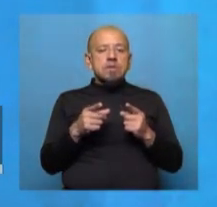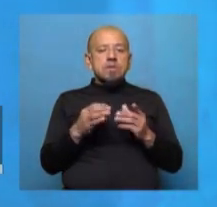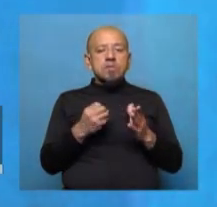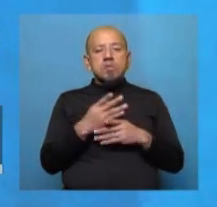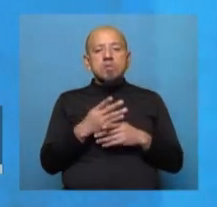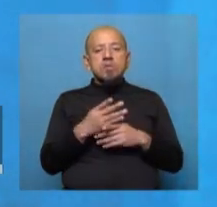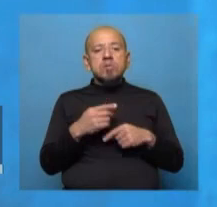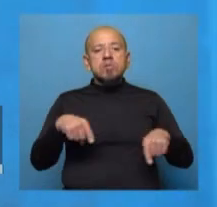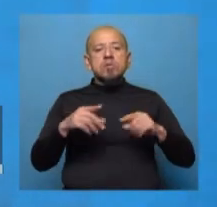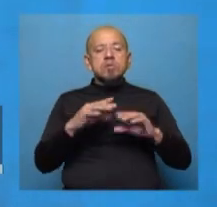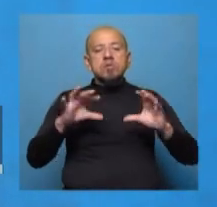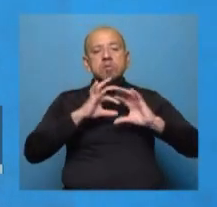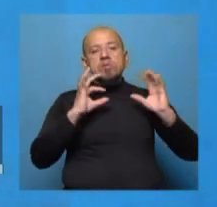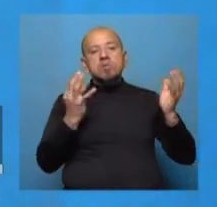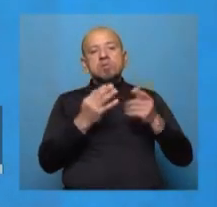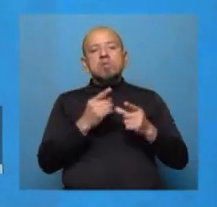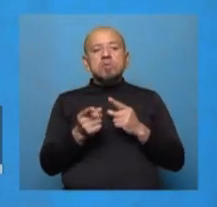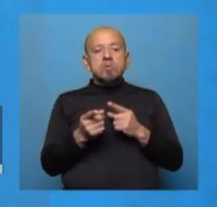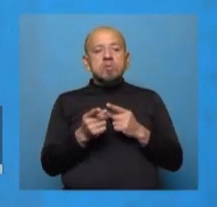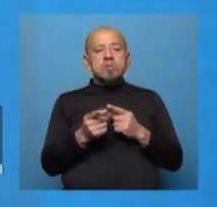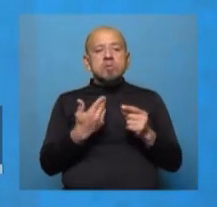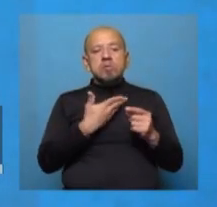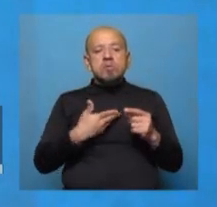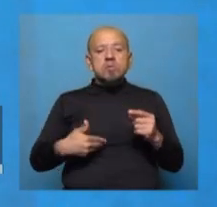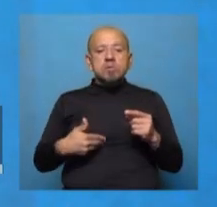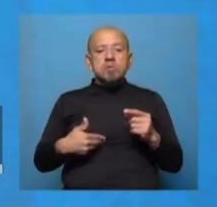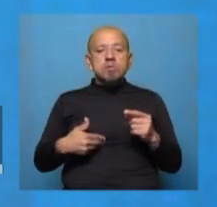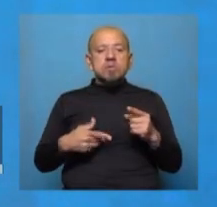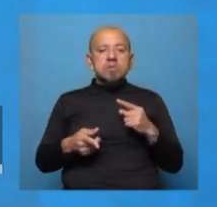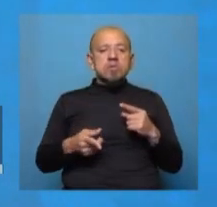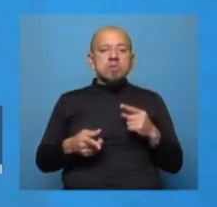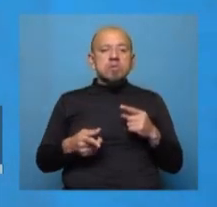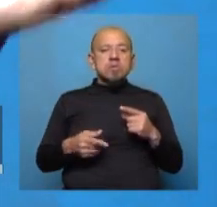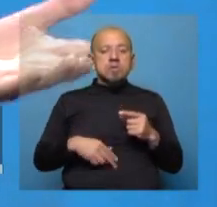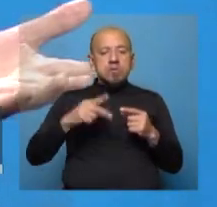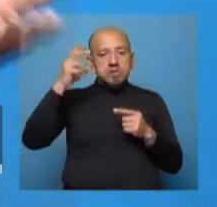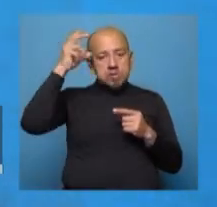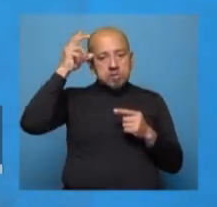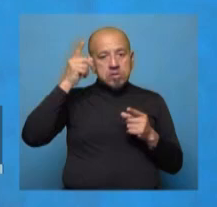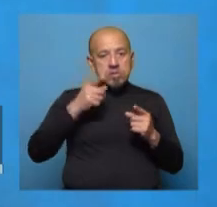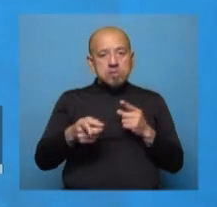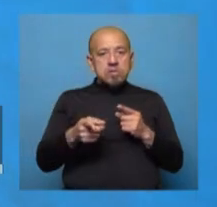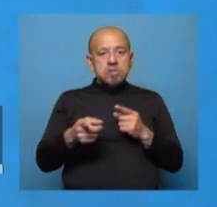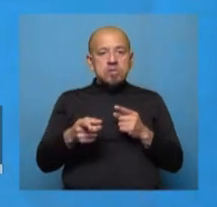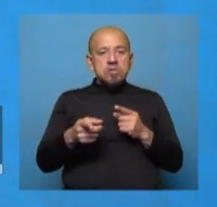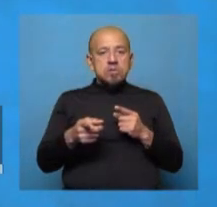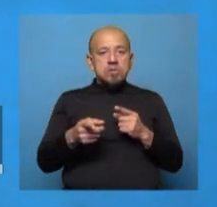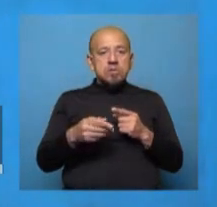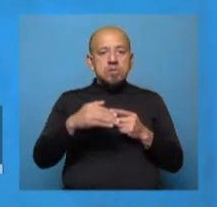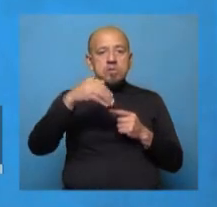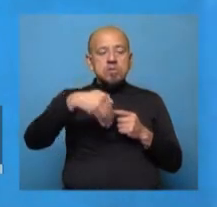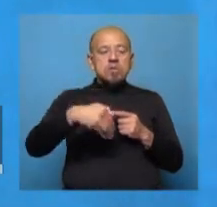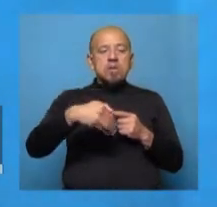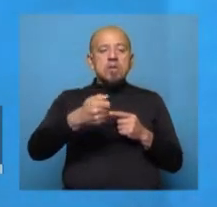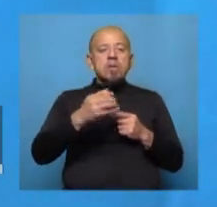mundial que ocurre cuando los presidentes en el río de la plata eran el doctor tavare Vázquez y Mauricio